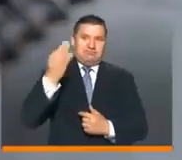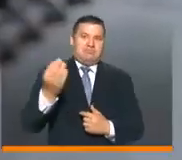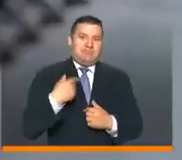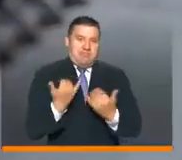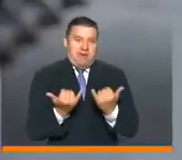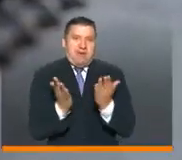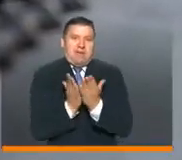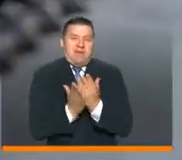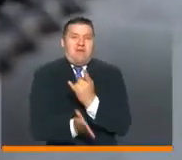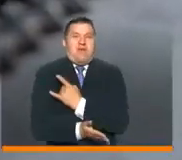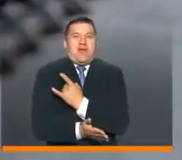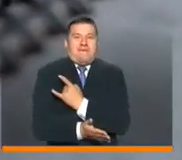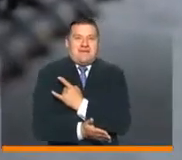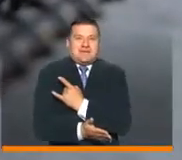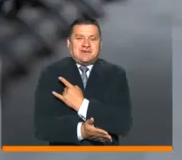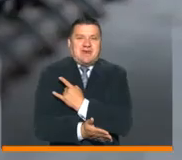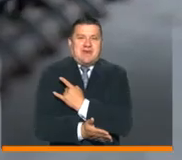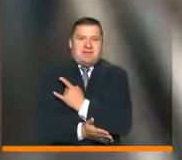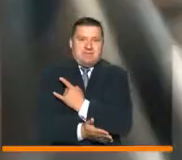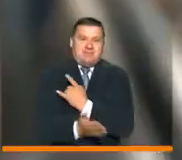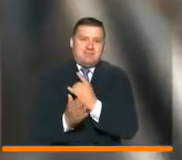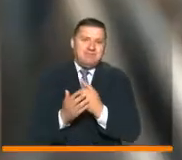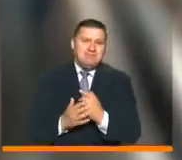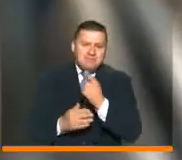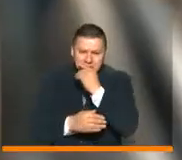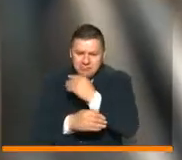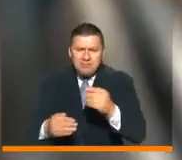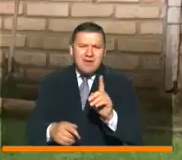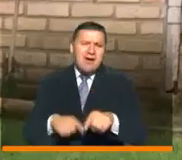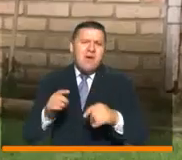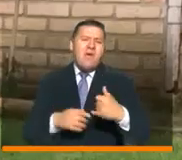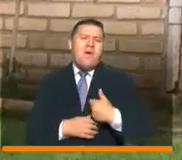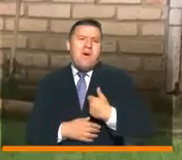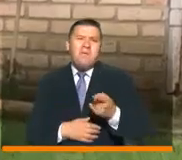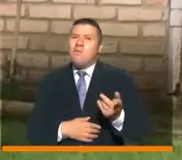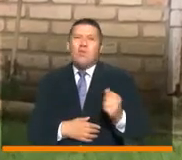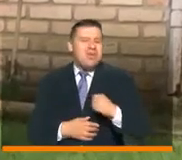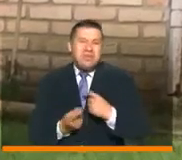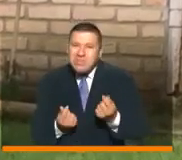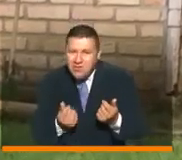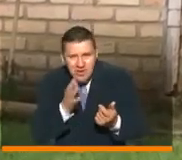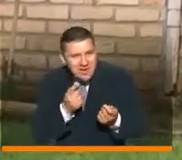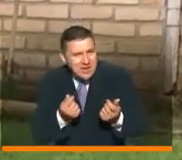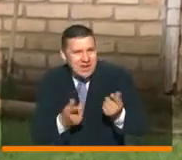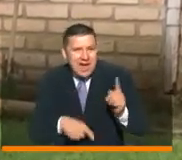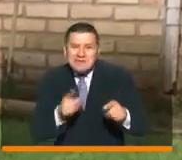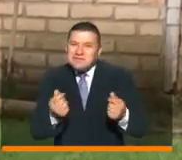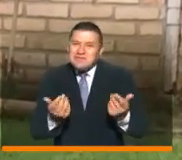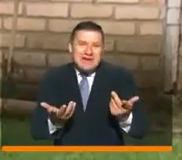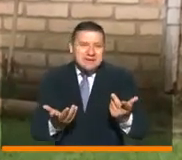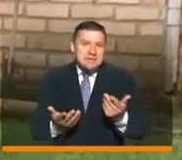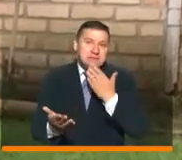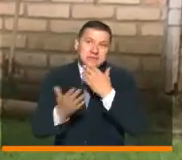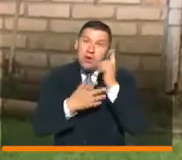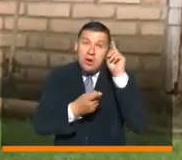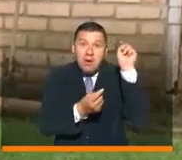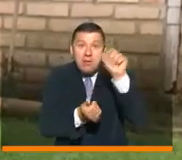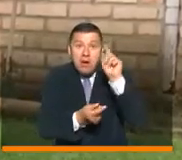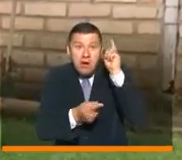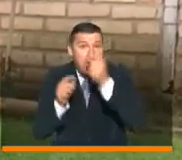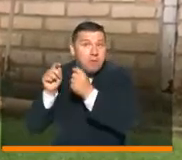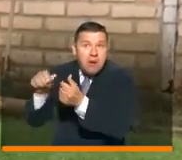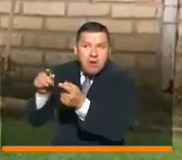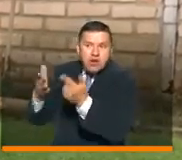estoy estudiando en una universidad. Muchos niños o muchachos no tienen los recursos, entonces gracias a estos subsidios